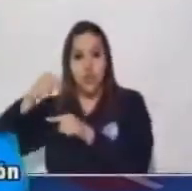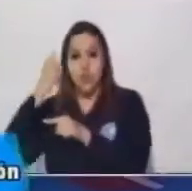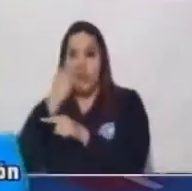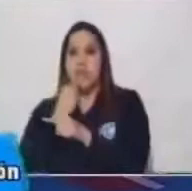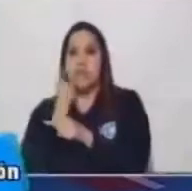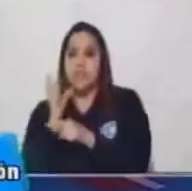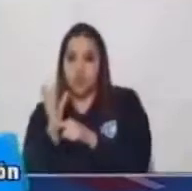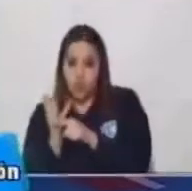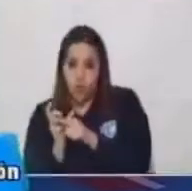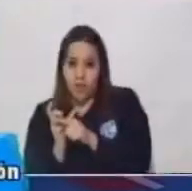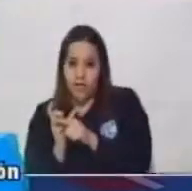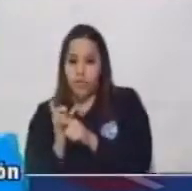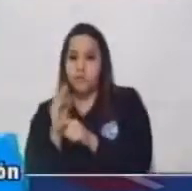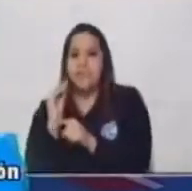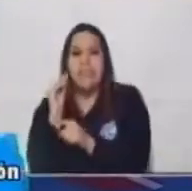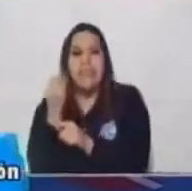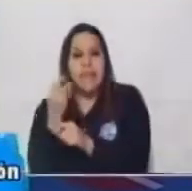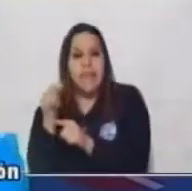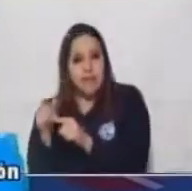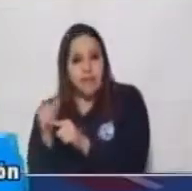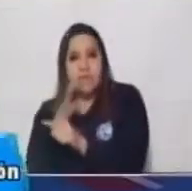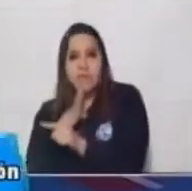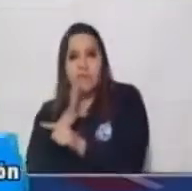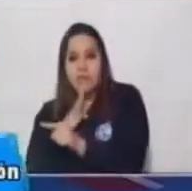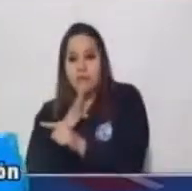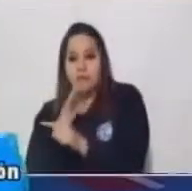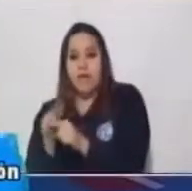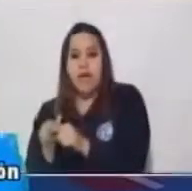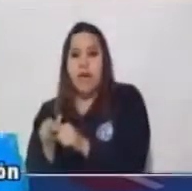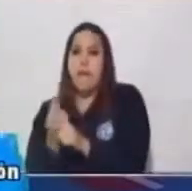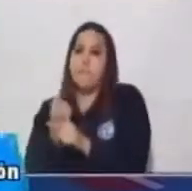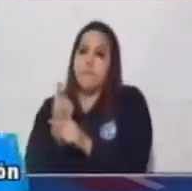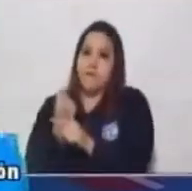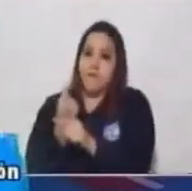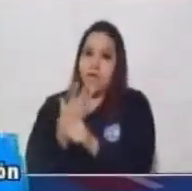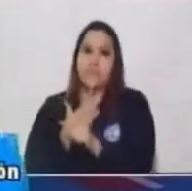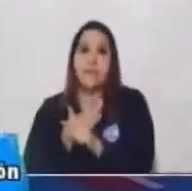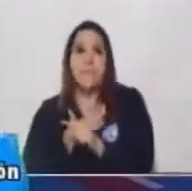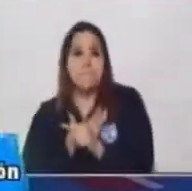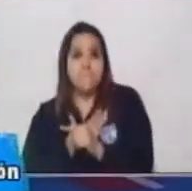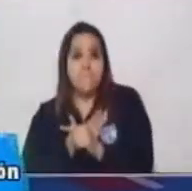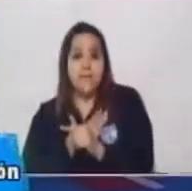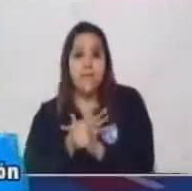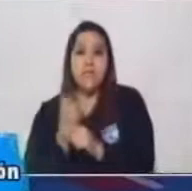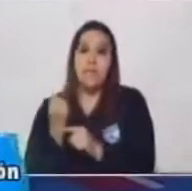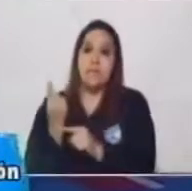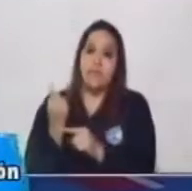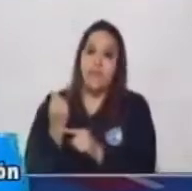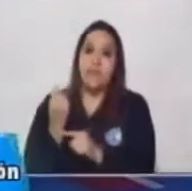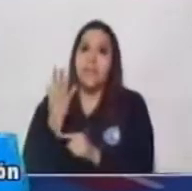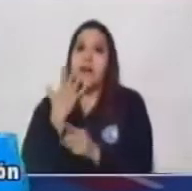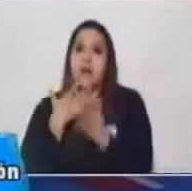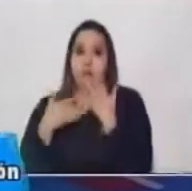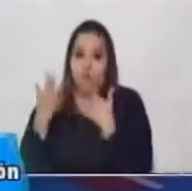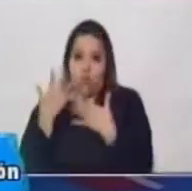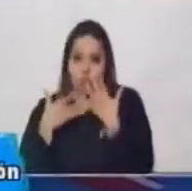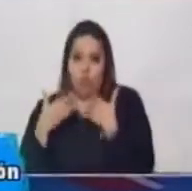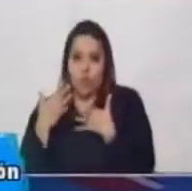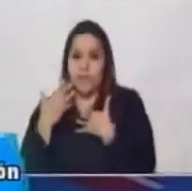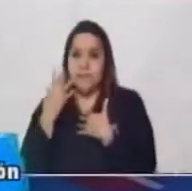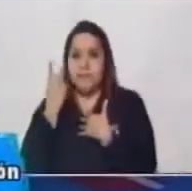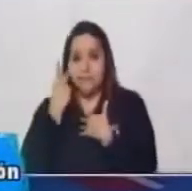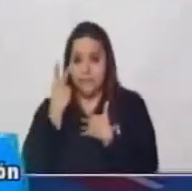porque es de qué estoy hablando, me sobra todavía mí y me sobra de colores. Entonces vamos a verlo de esta